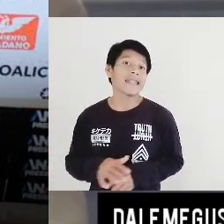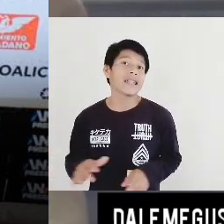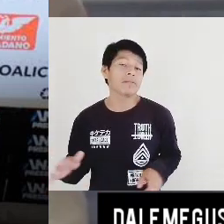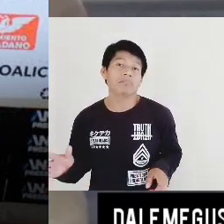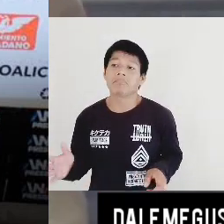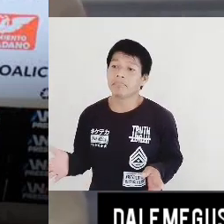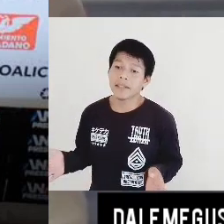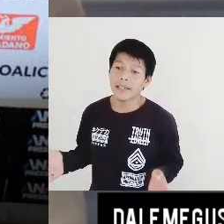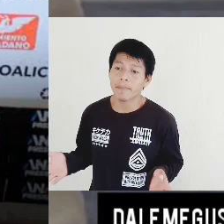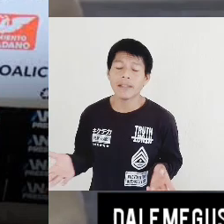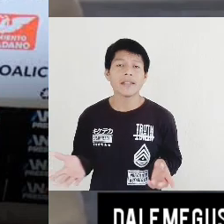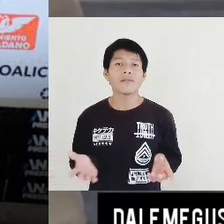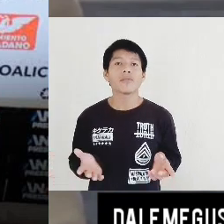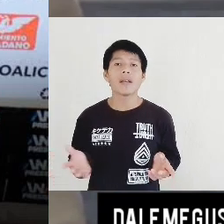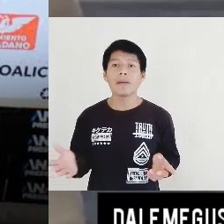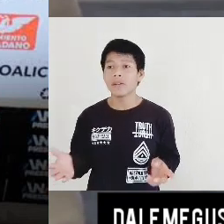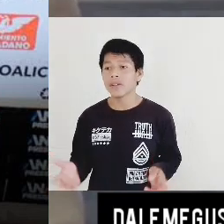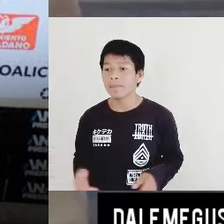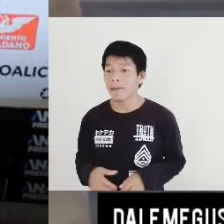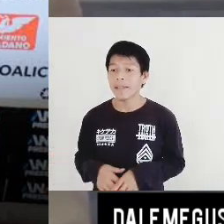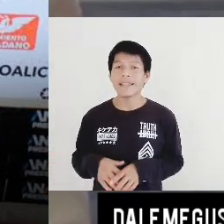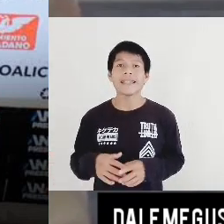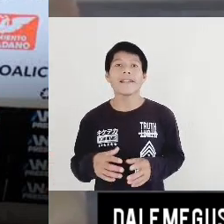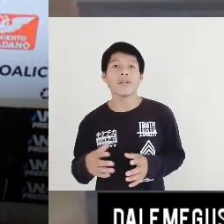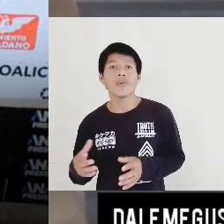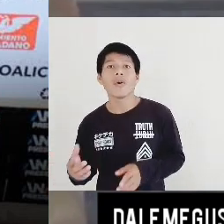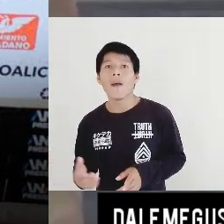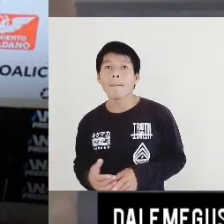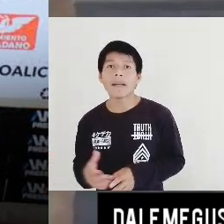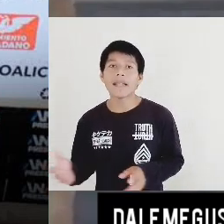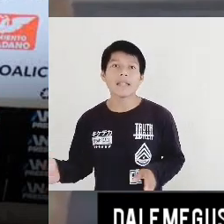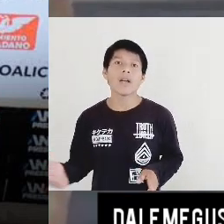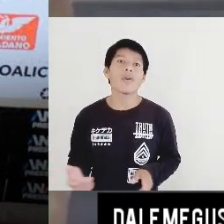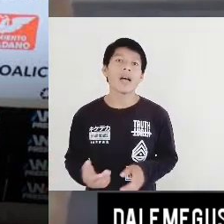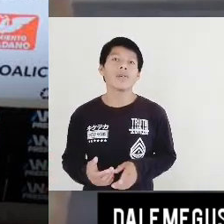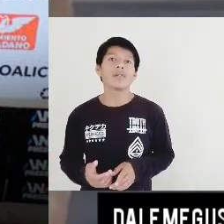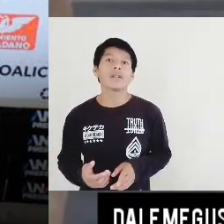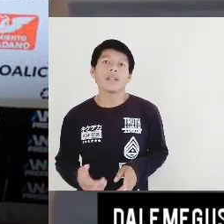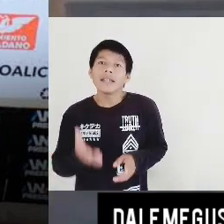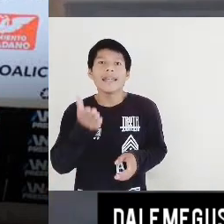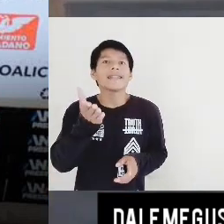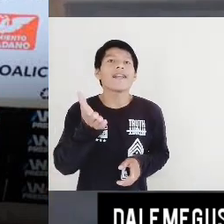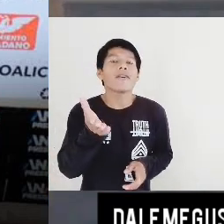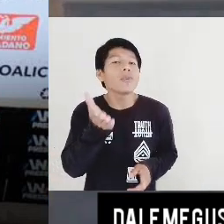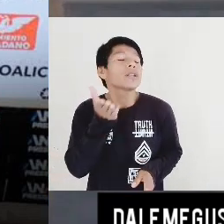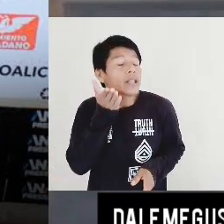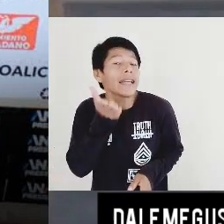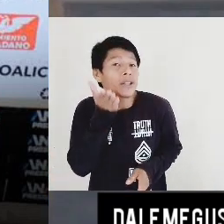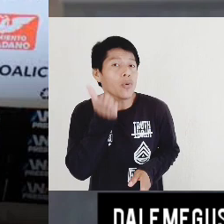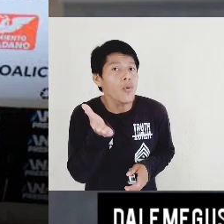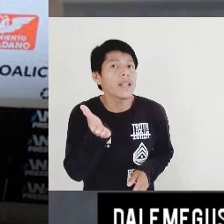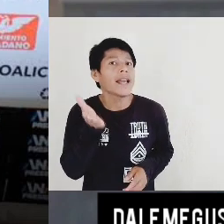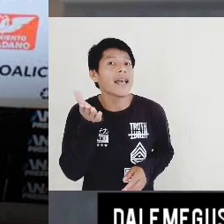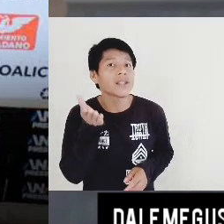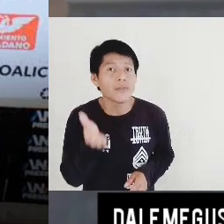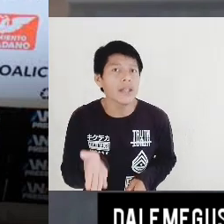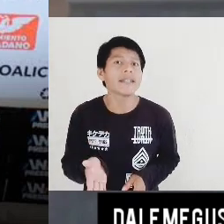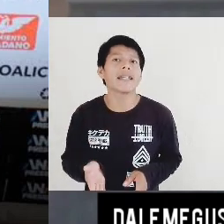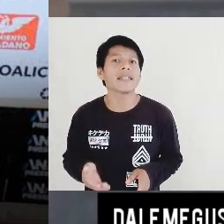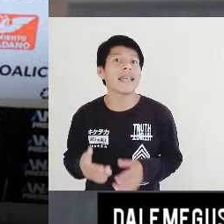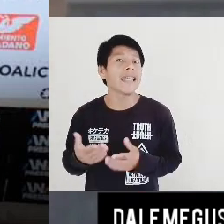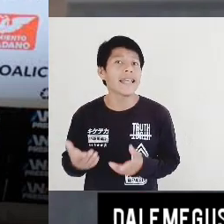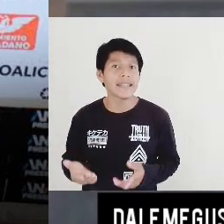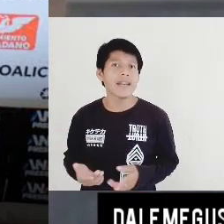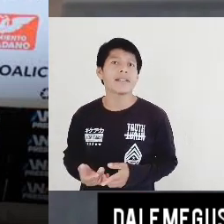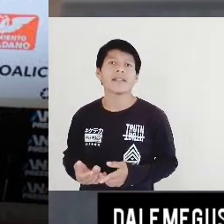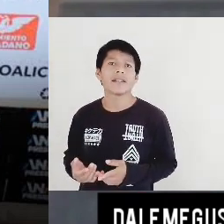4T prácticamente sin fundamento, simplemente está dando patadas de ahogado. Y es una de las